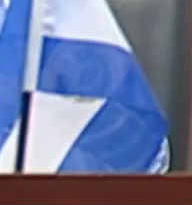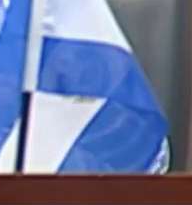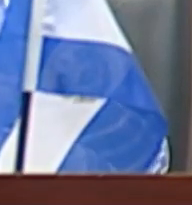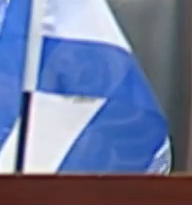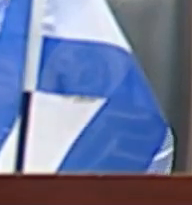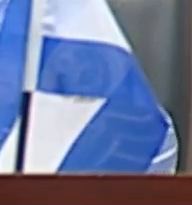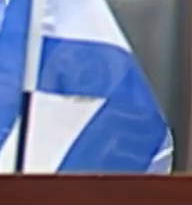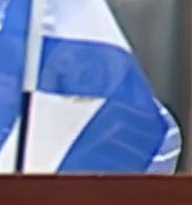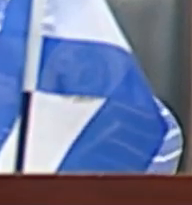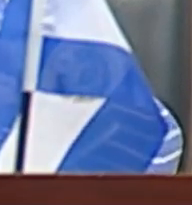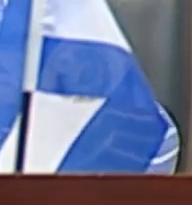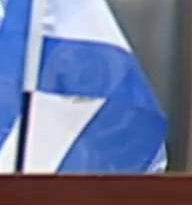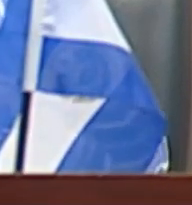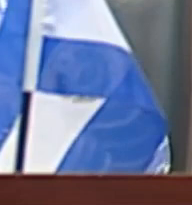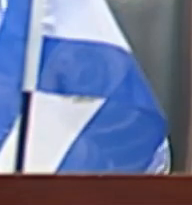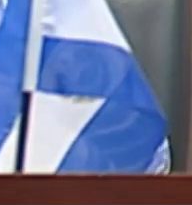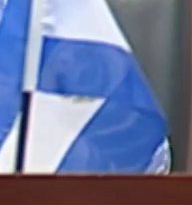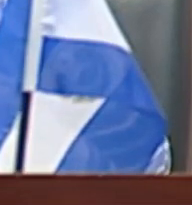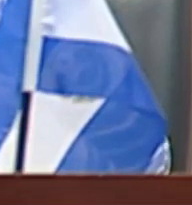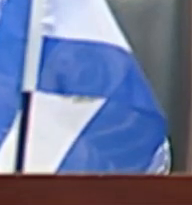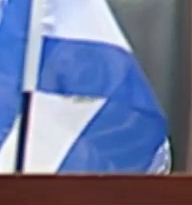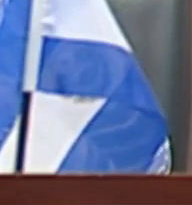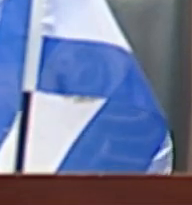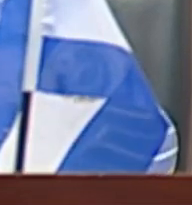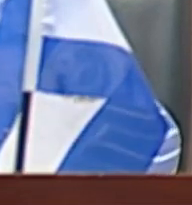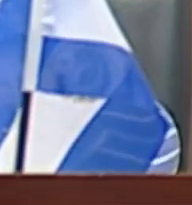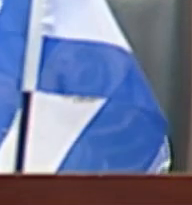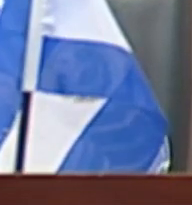con pandilleros. Yo no, ingeniero Ávila.